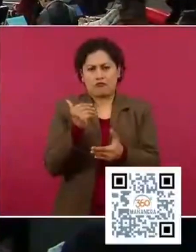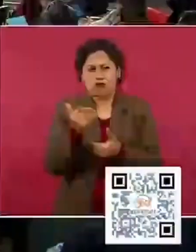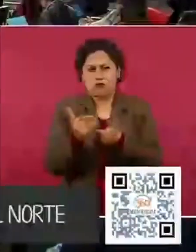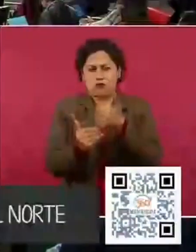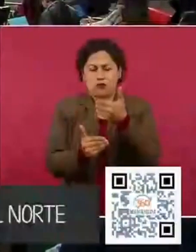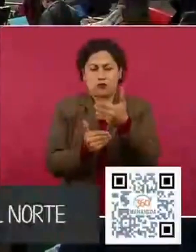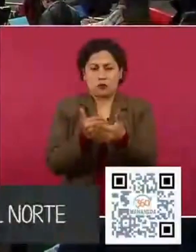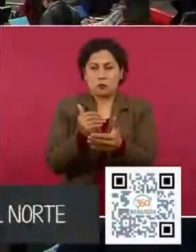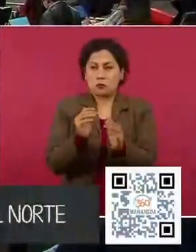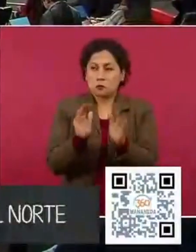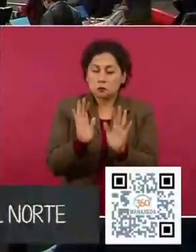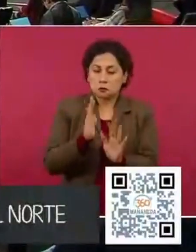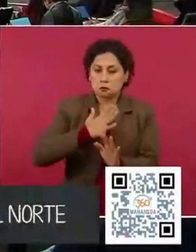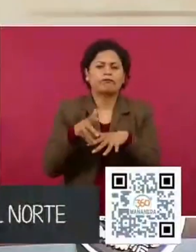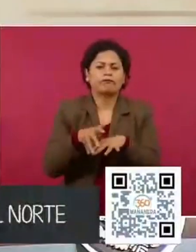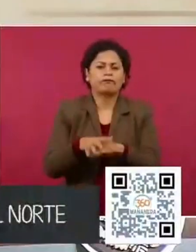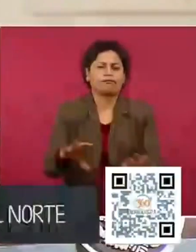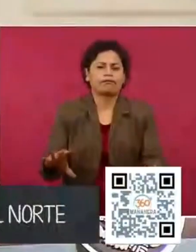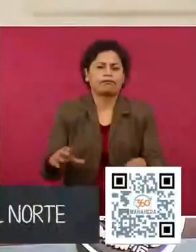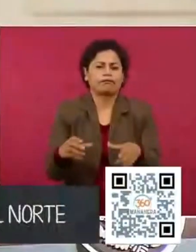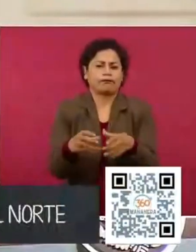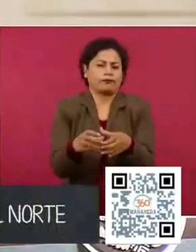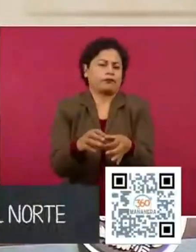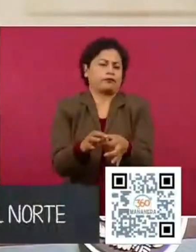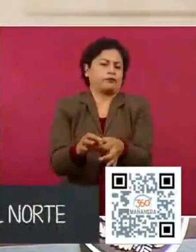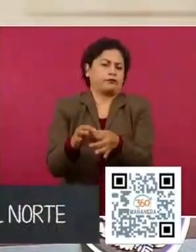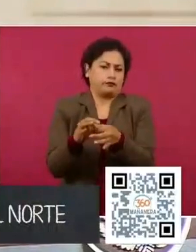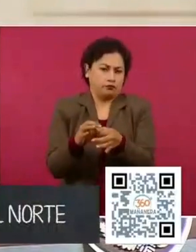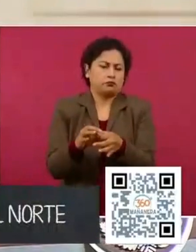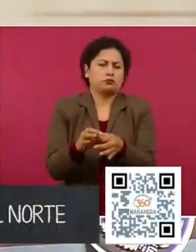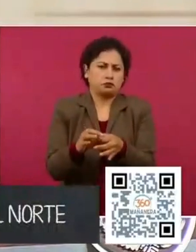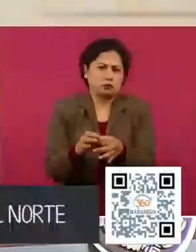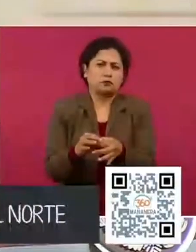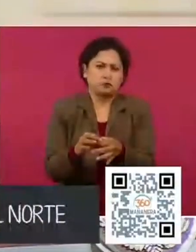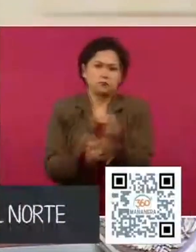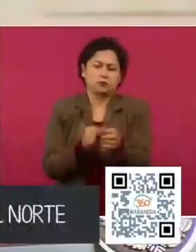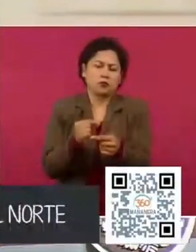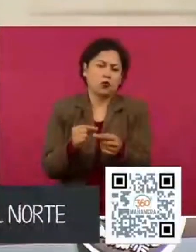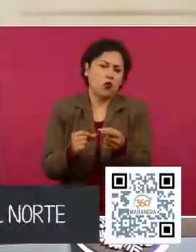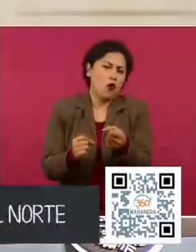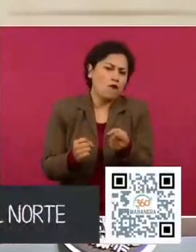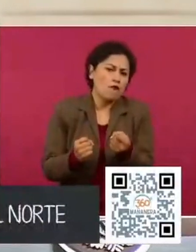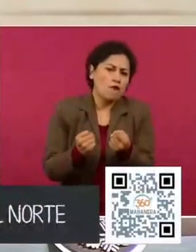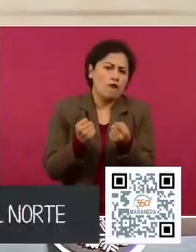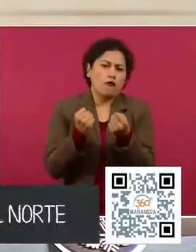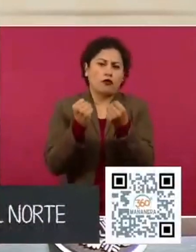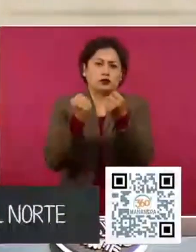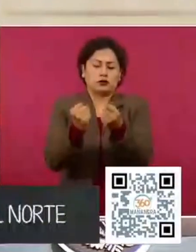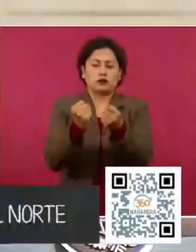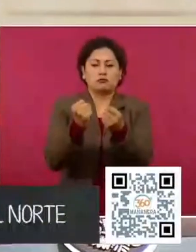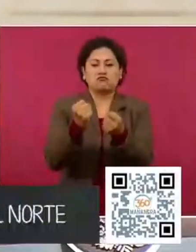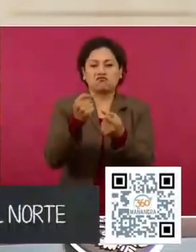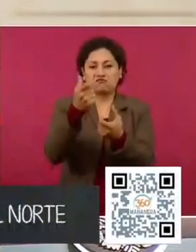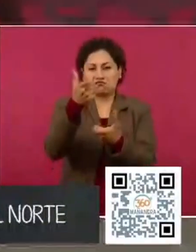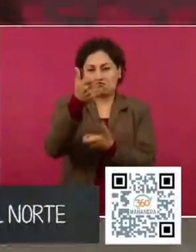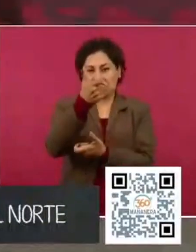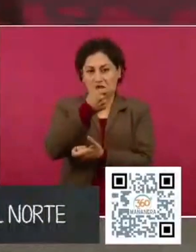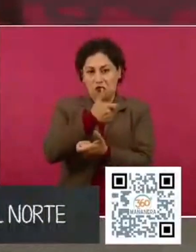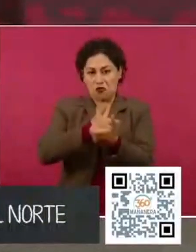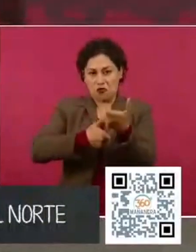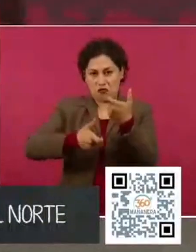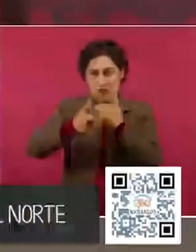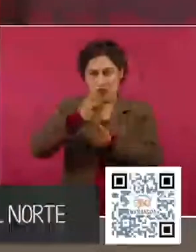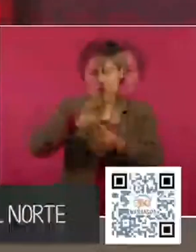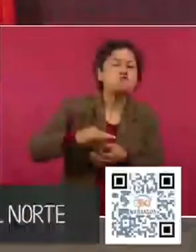diría yo natural se está fortaleciendo la economía en América